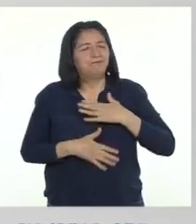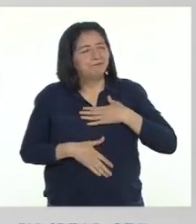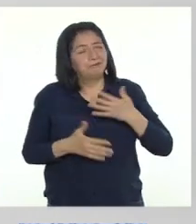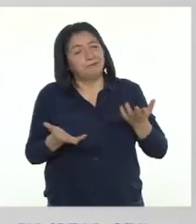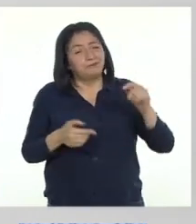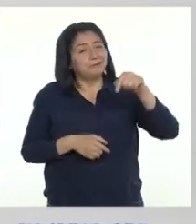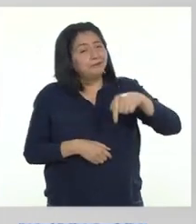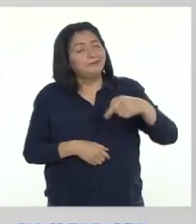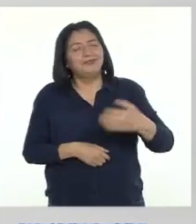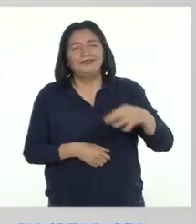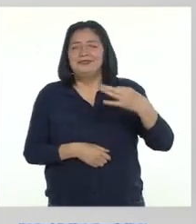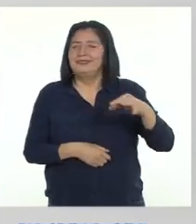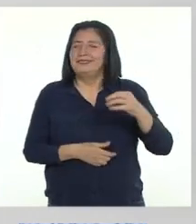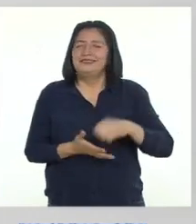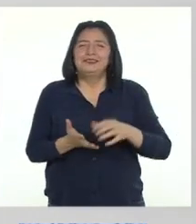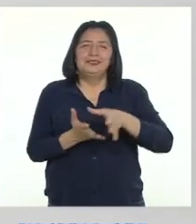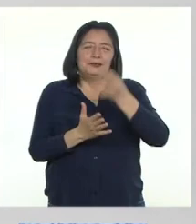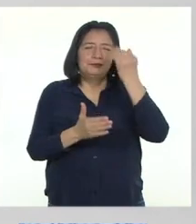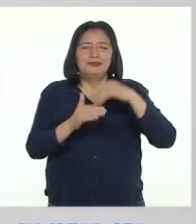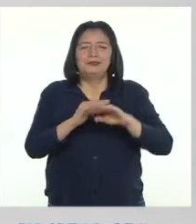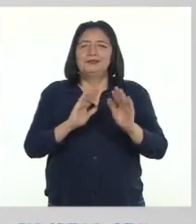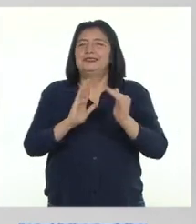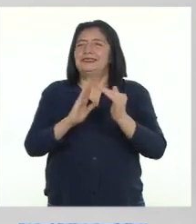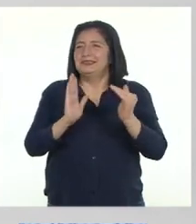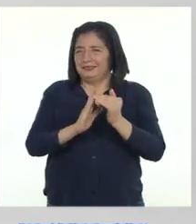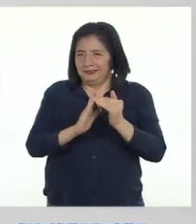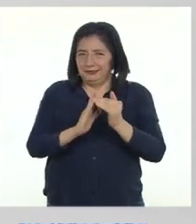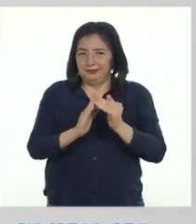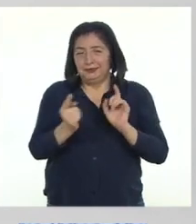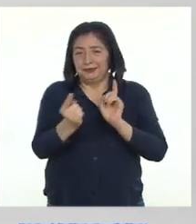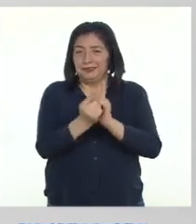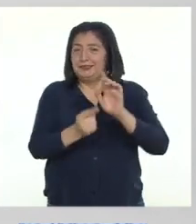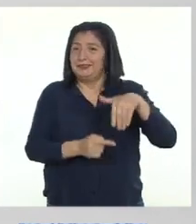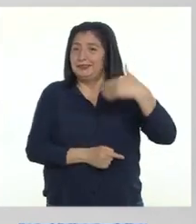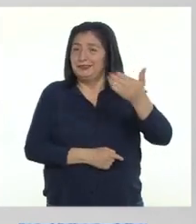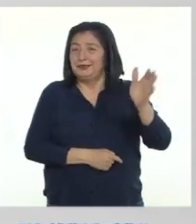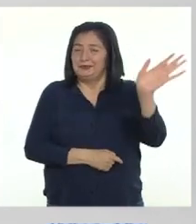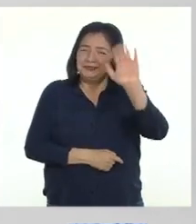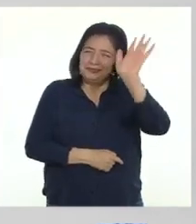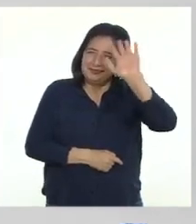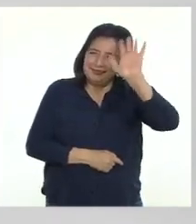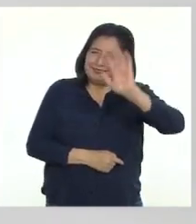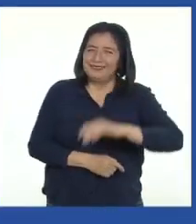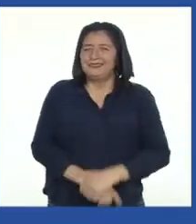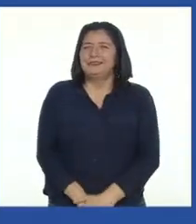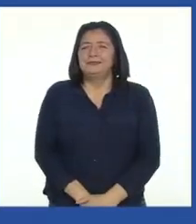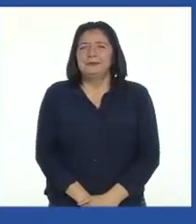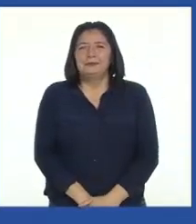divirtiéndonos aquí en su espacio de siempre, Aprendo en Casa. ¡Nos vemos! ¡Chao, chao!